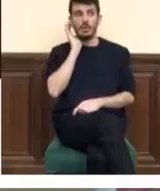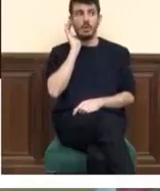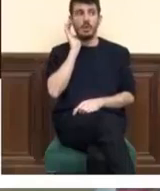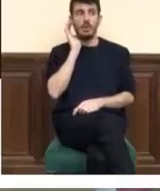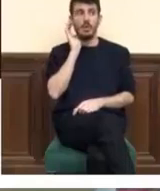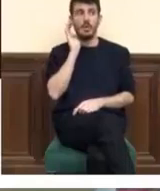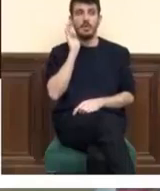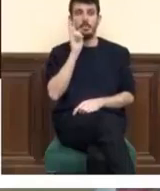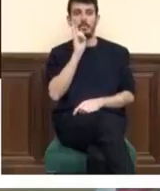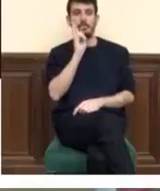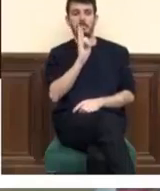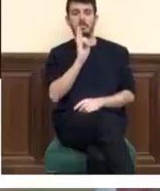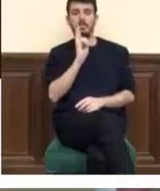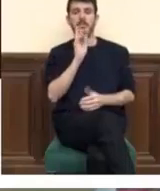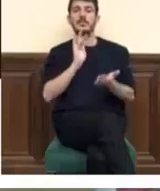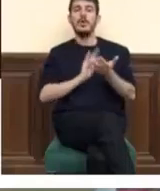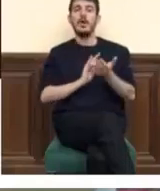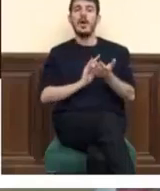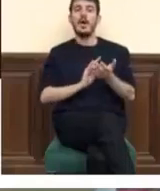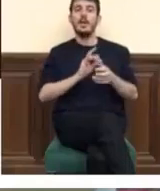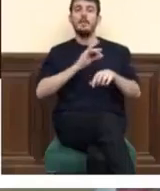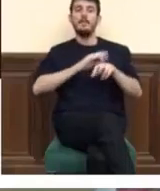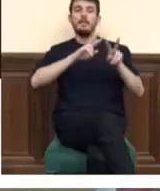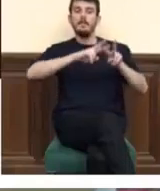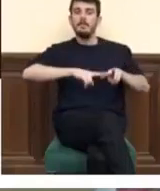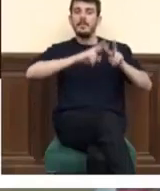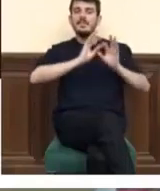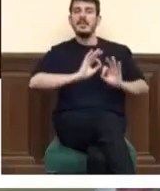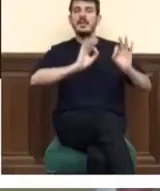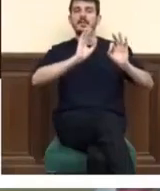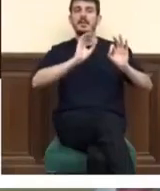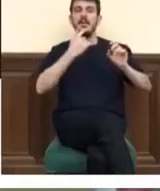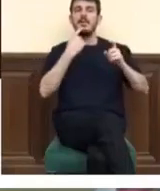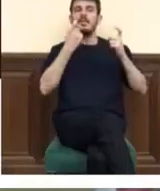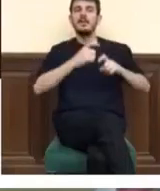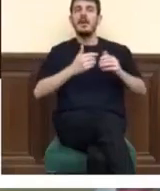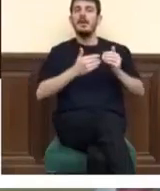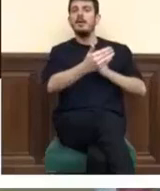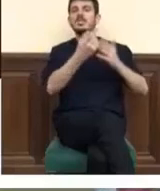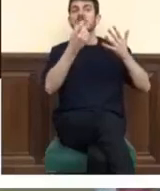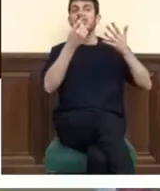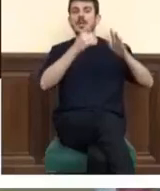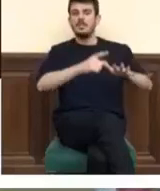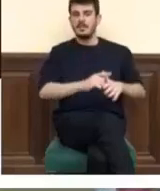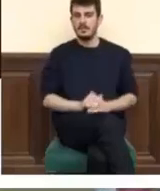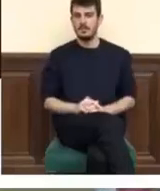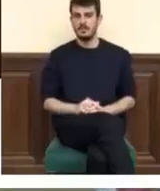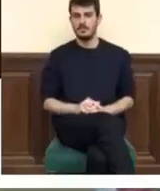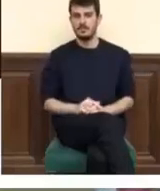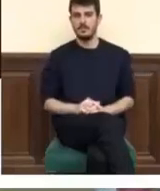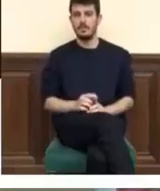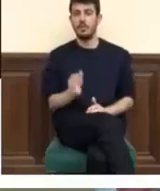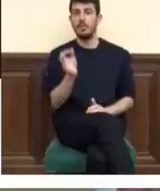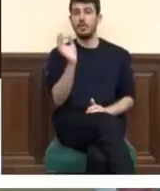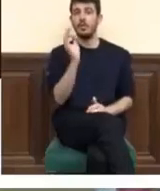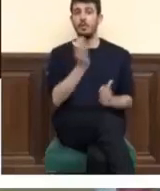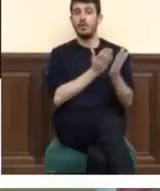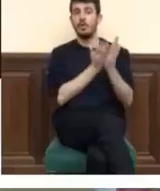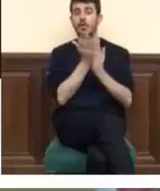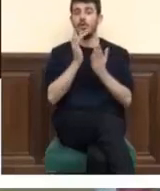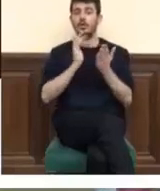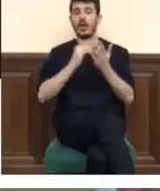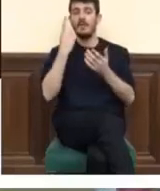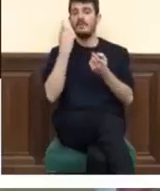que la tenga que ver un especialista y que le den cita pues para 6 meses después, que se tenga que hacer una